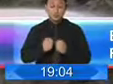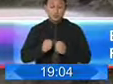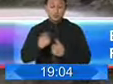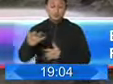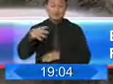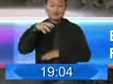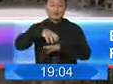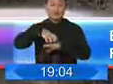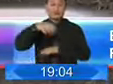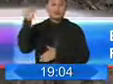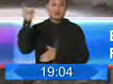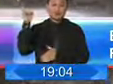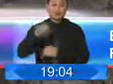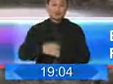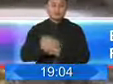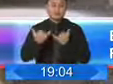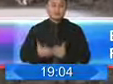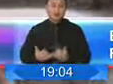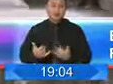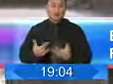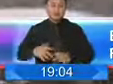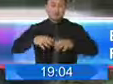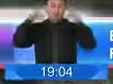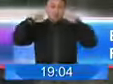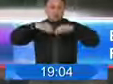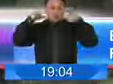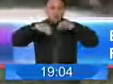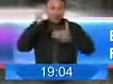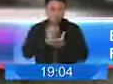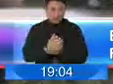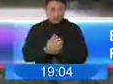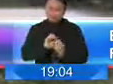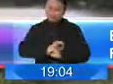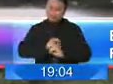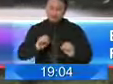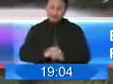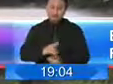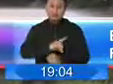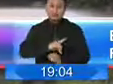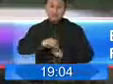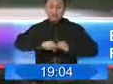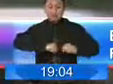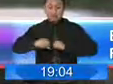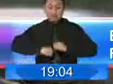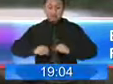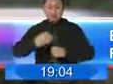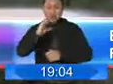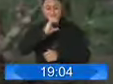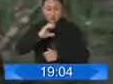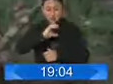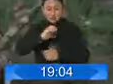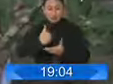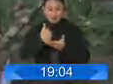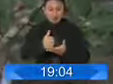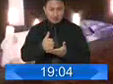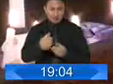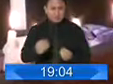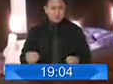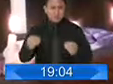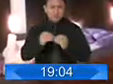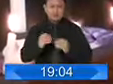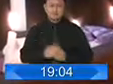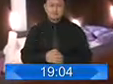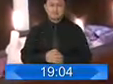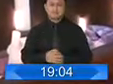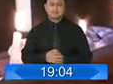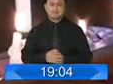en medio del mal temporal que no les da tregua. Es por eso que las tareas de búsqueda y rescate se habrían intensificado. Desde